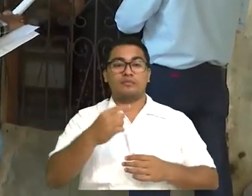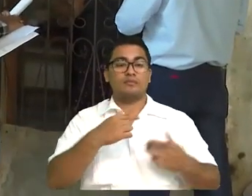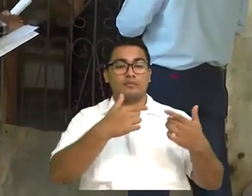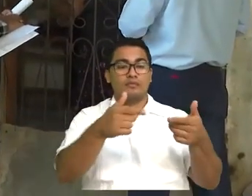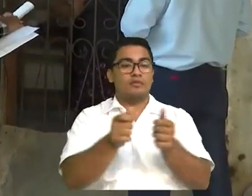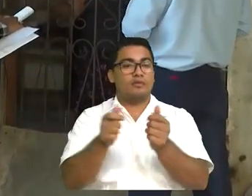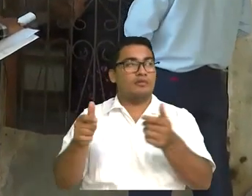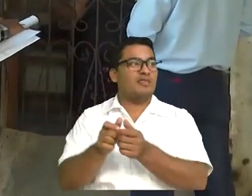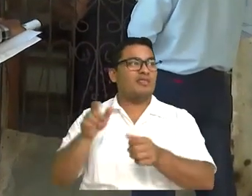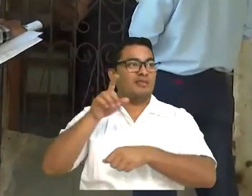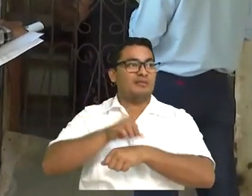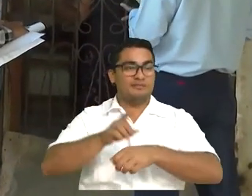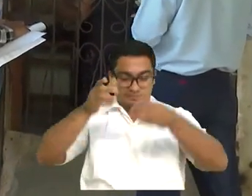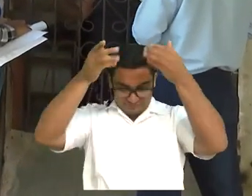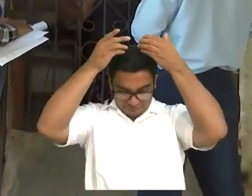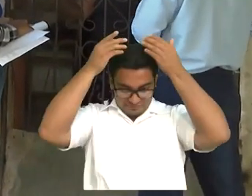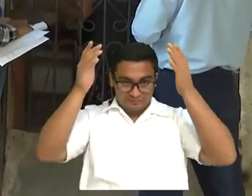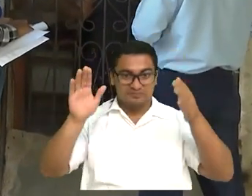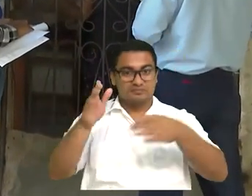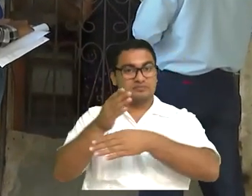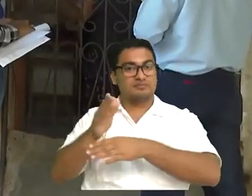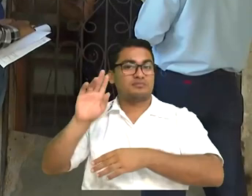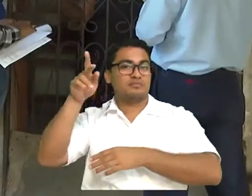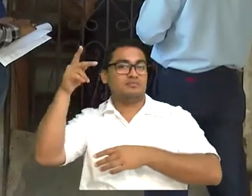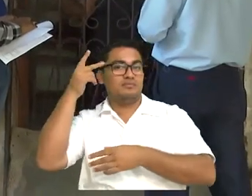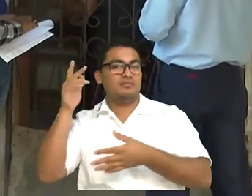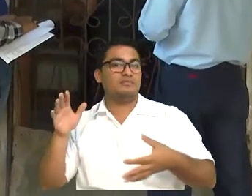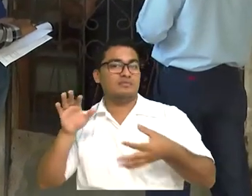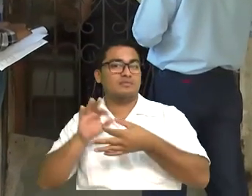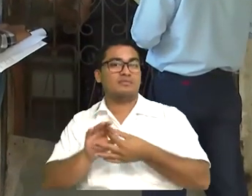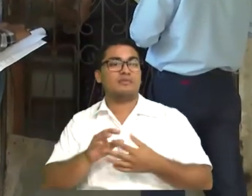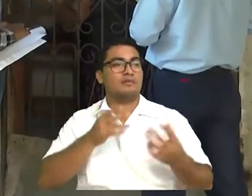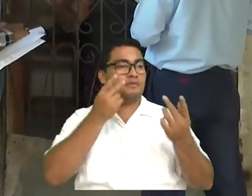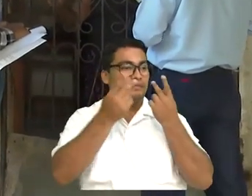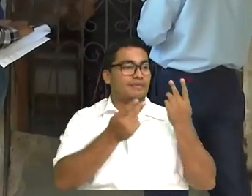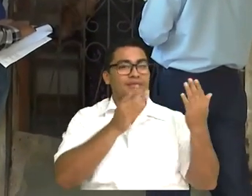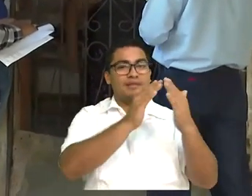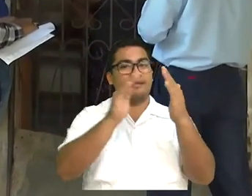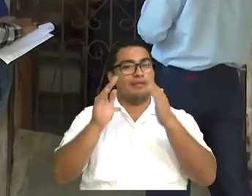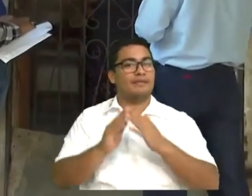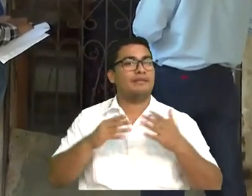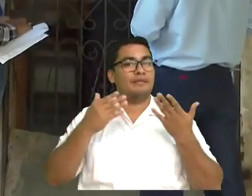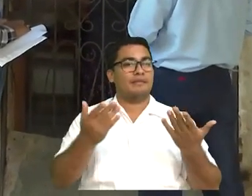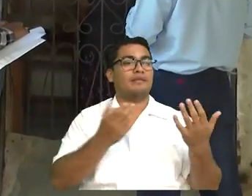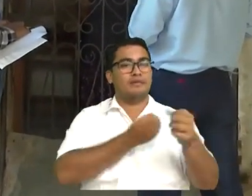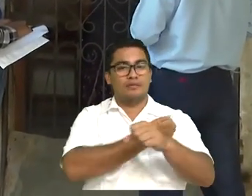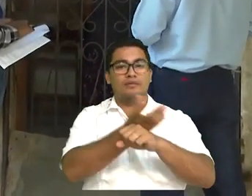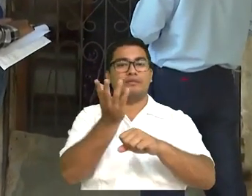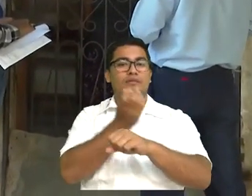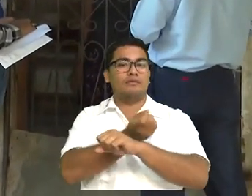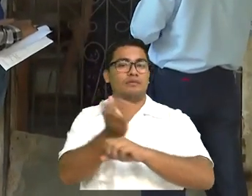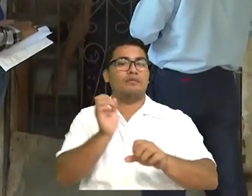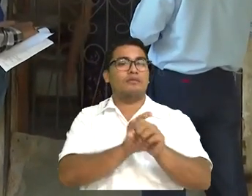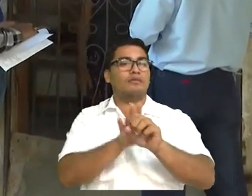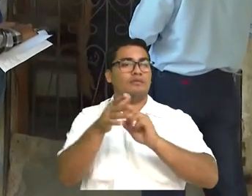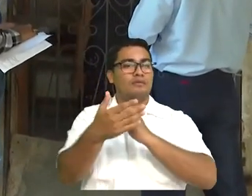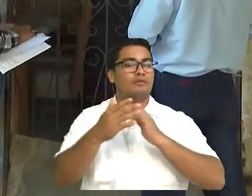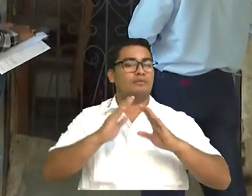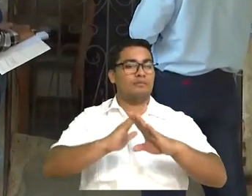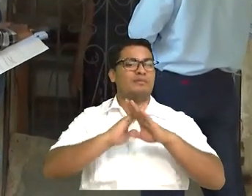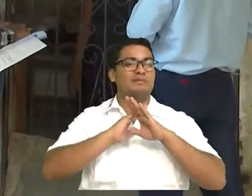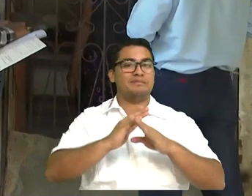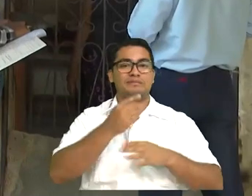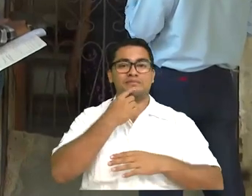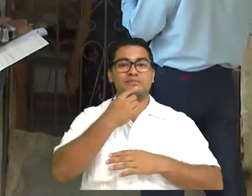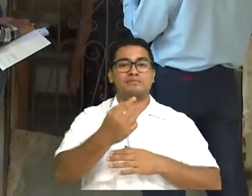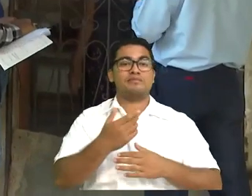acompañados con la parte política de este barrio, se encuentran realizando visitas casa a casa para llevar las medidas de prevención ante la pandemia y la